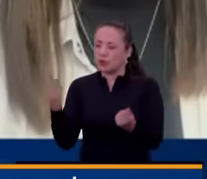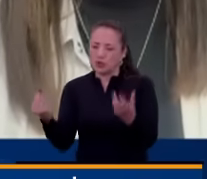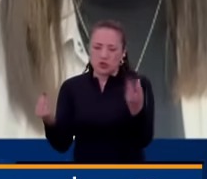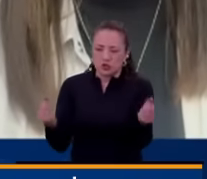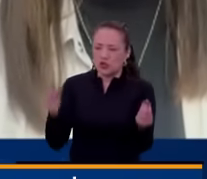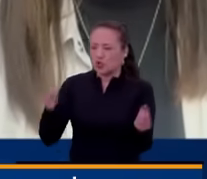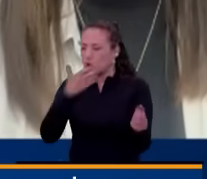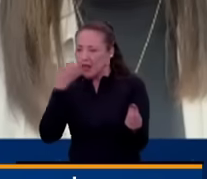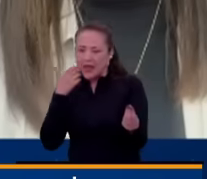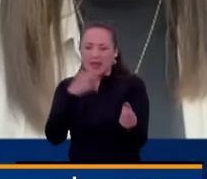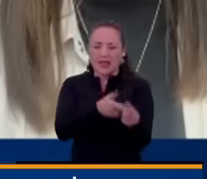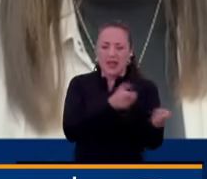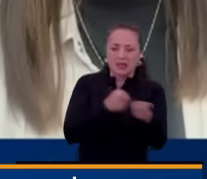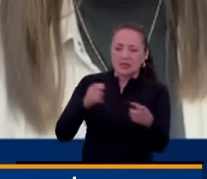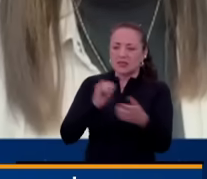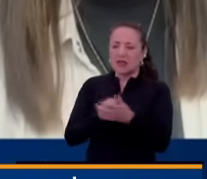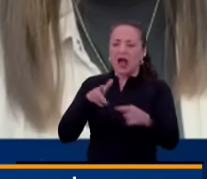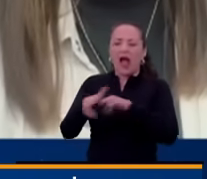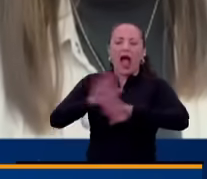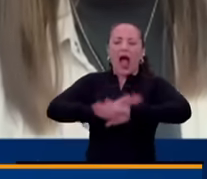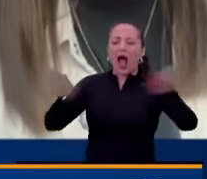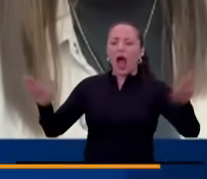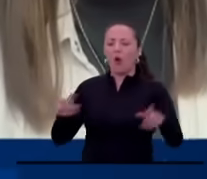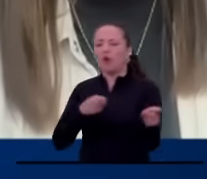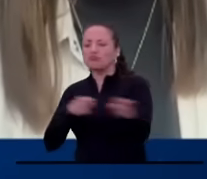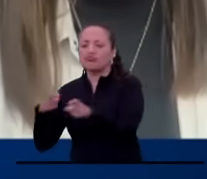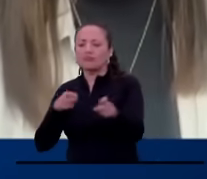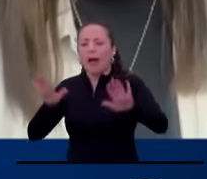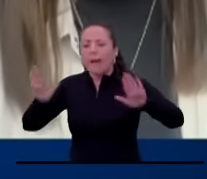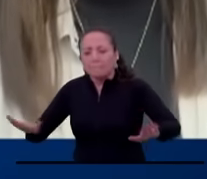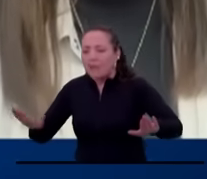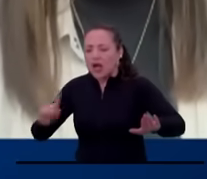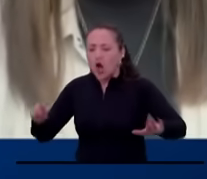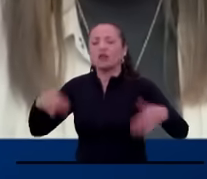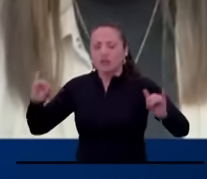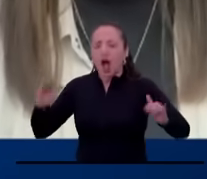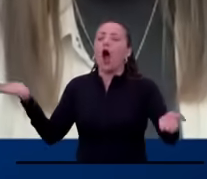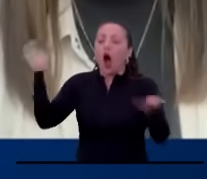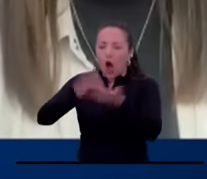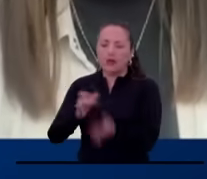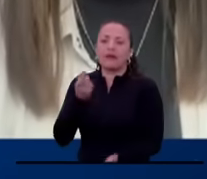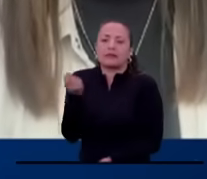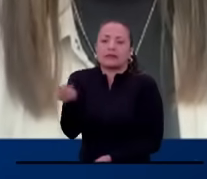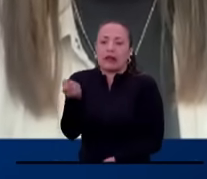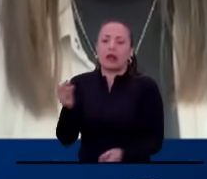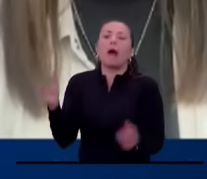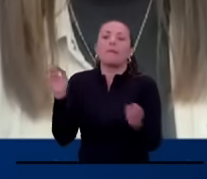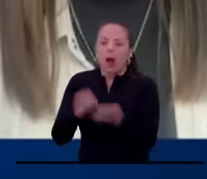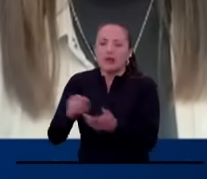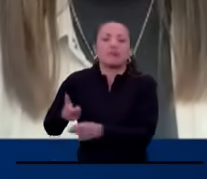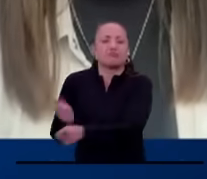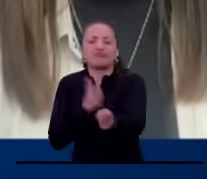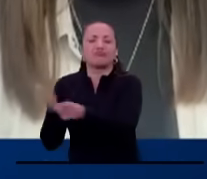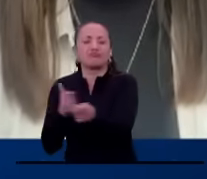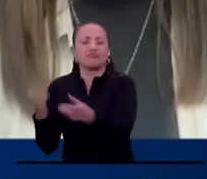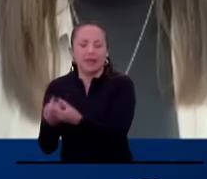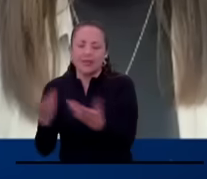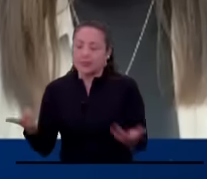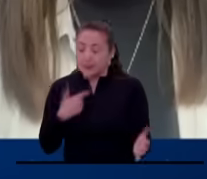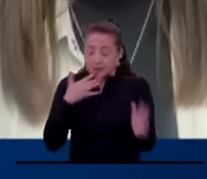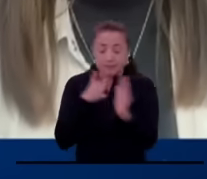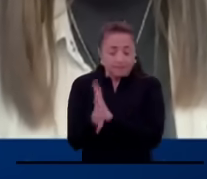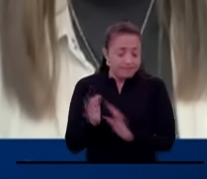volvió y se tornó esto un poco delicada la situación. Pues no, como le digo,